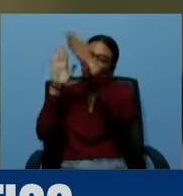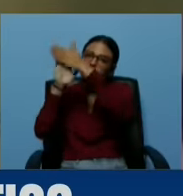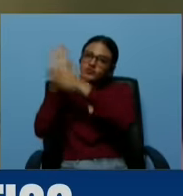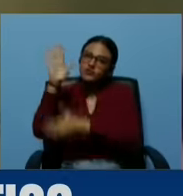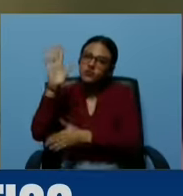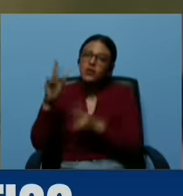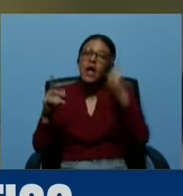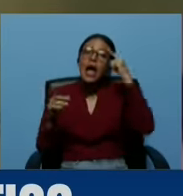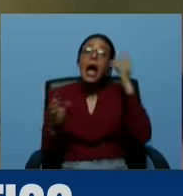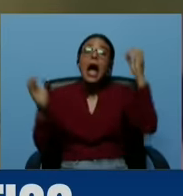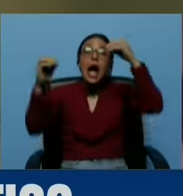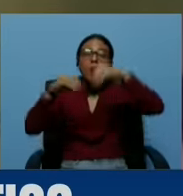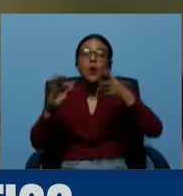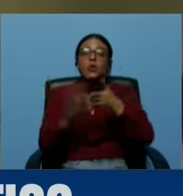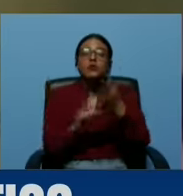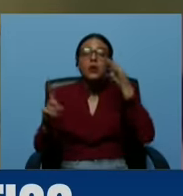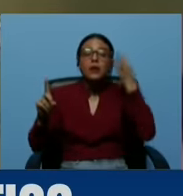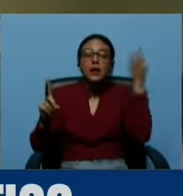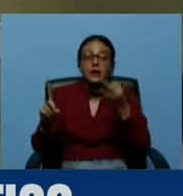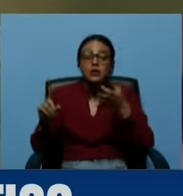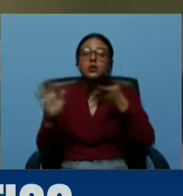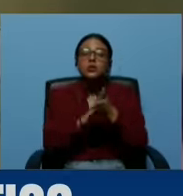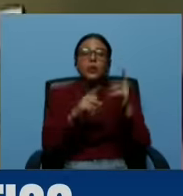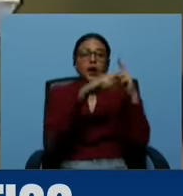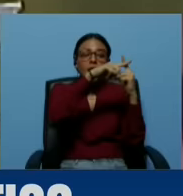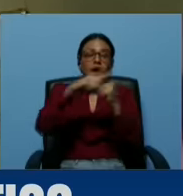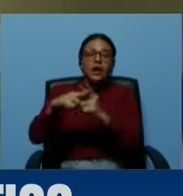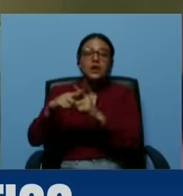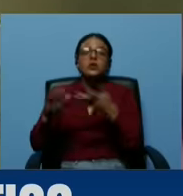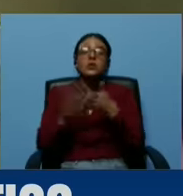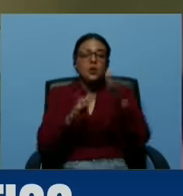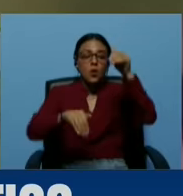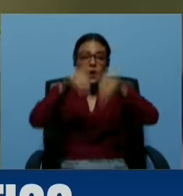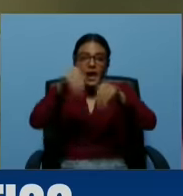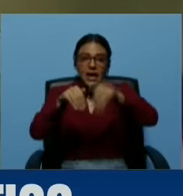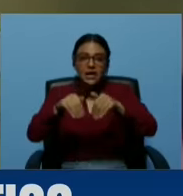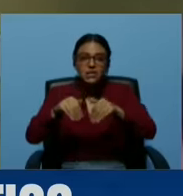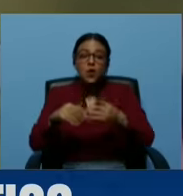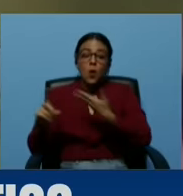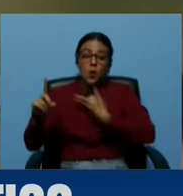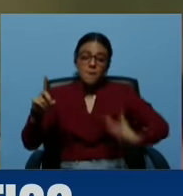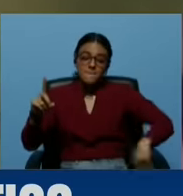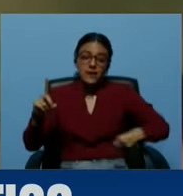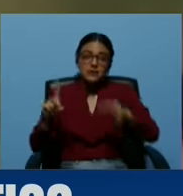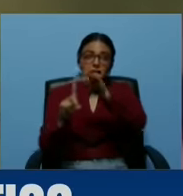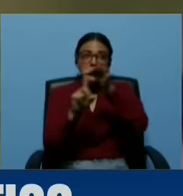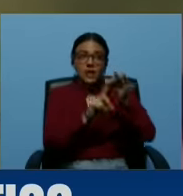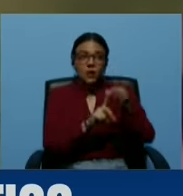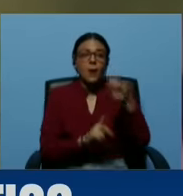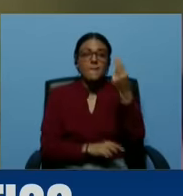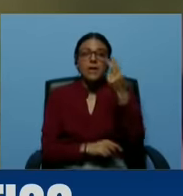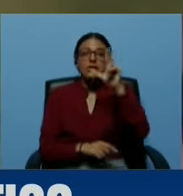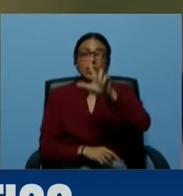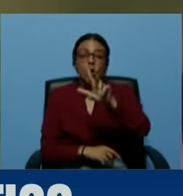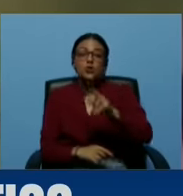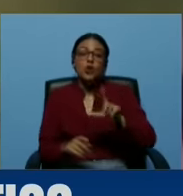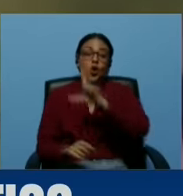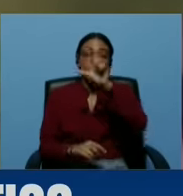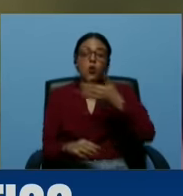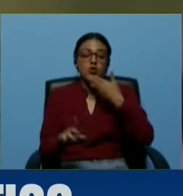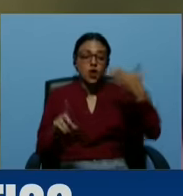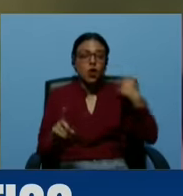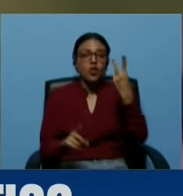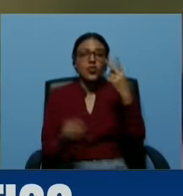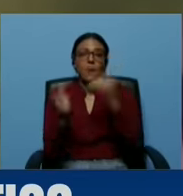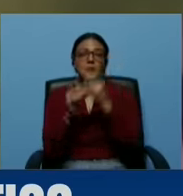de Reconocimiento de Resultados de la Elección Presidencial del 28 de julio de